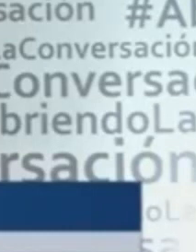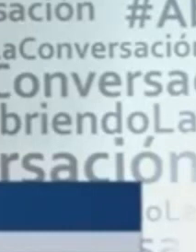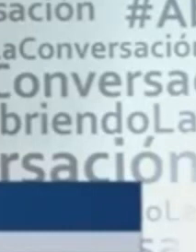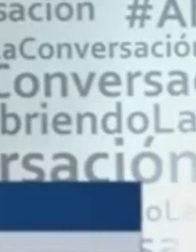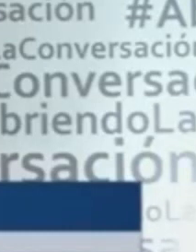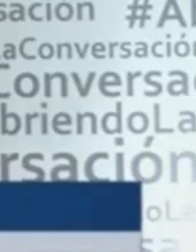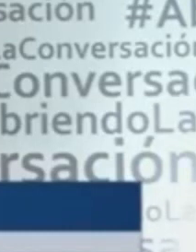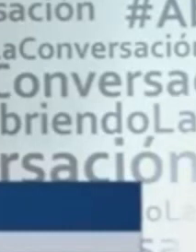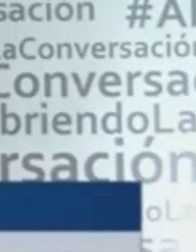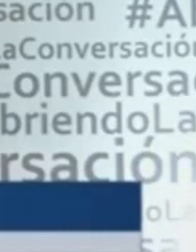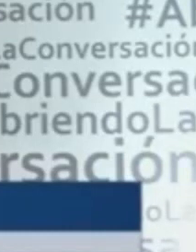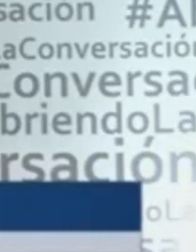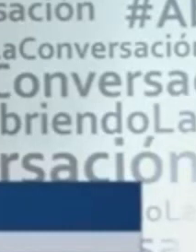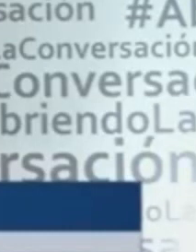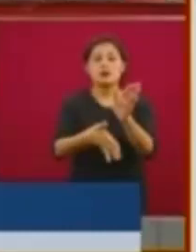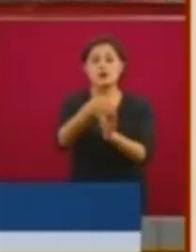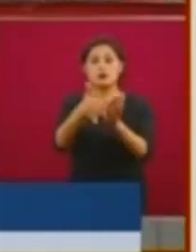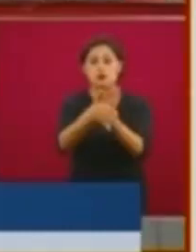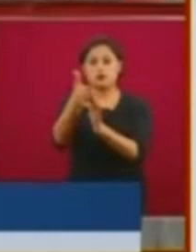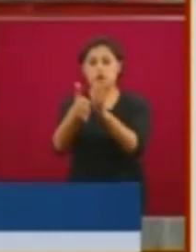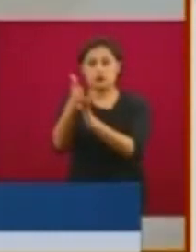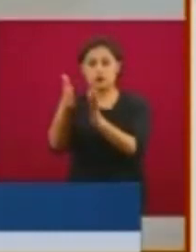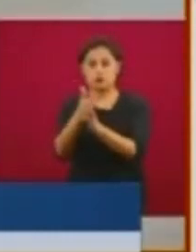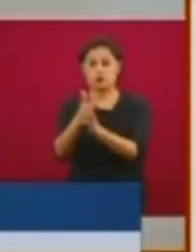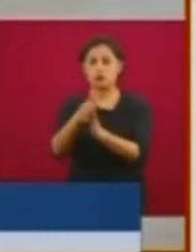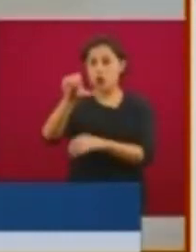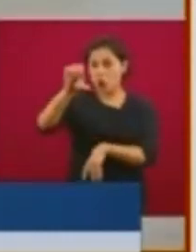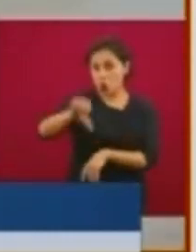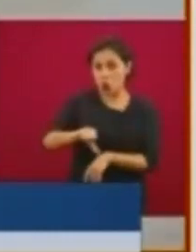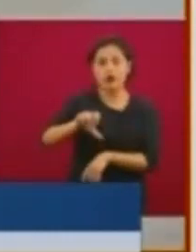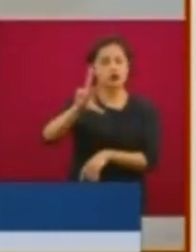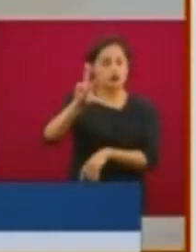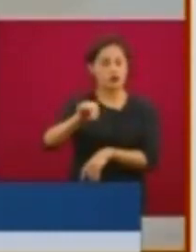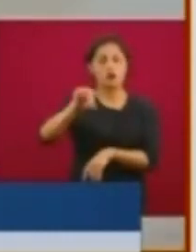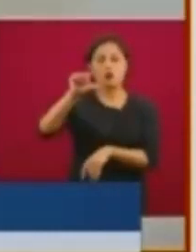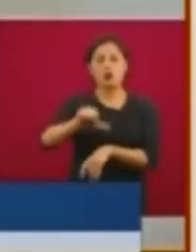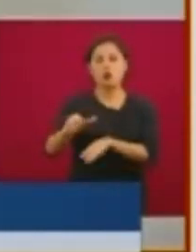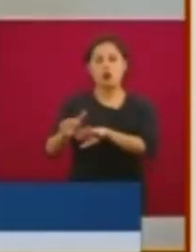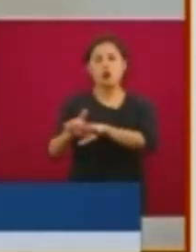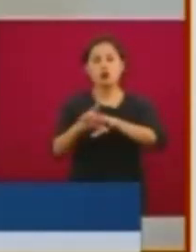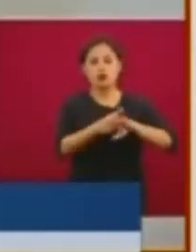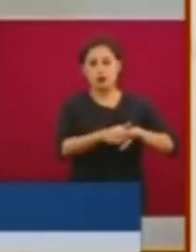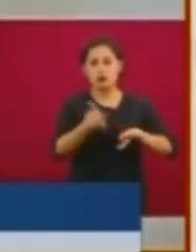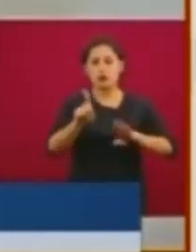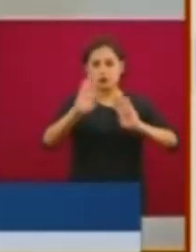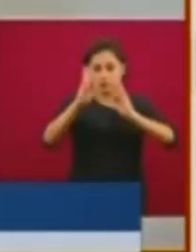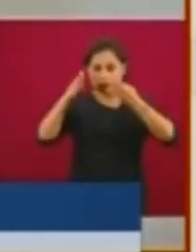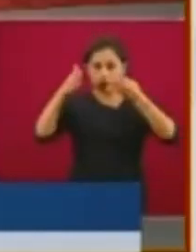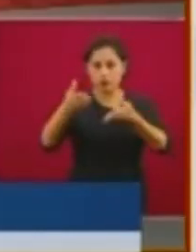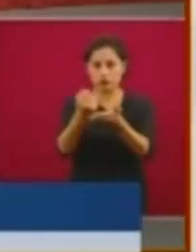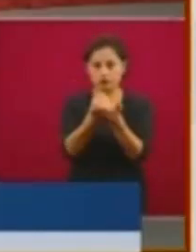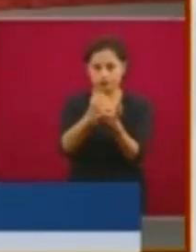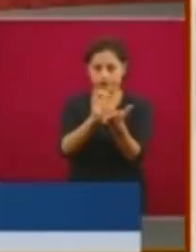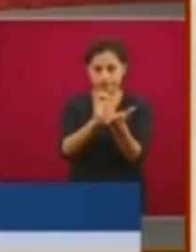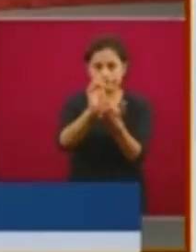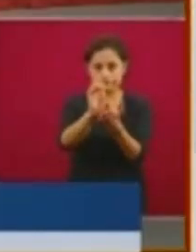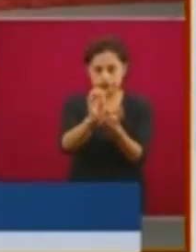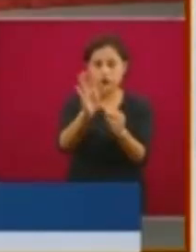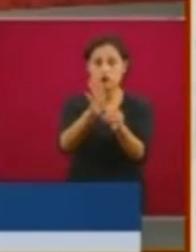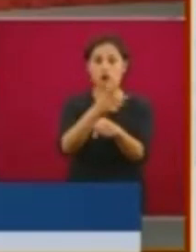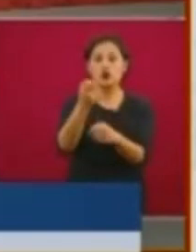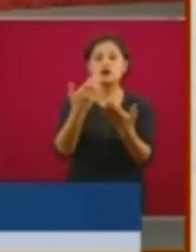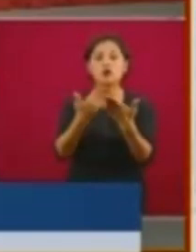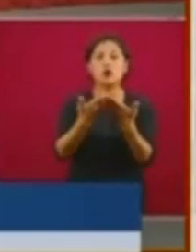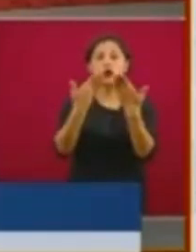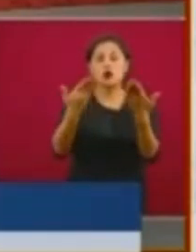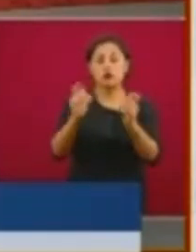Román? Mira, nosotros trabajamos sobre todo con las secretarías de educación a nivel estatal. Ellos son, digamos, quienes son